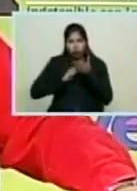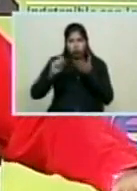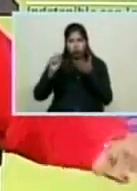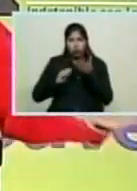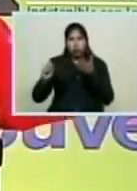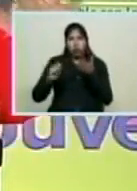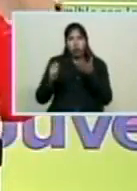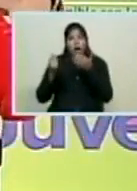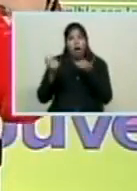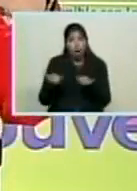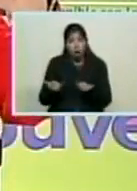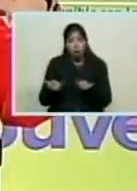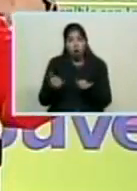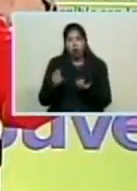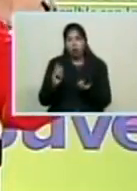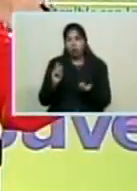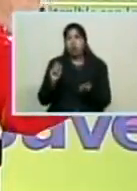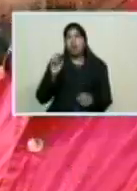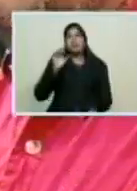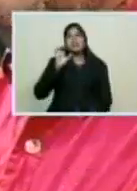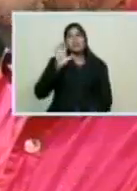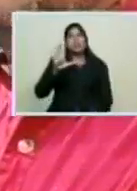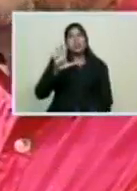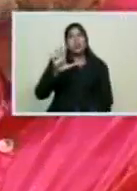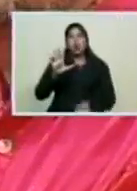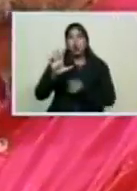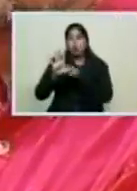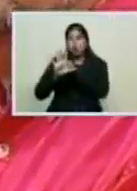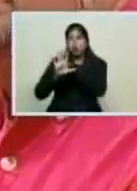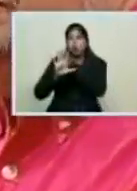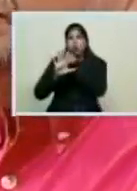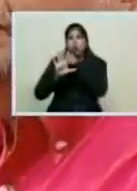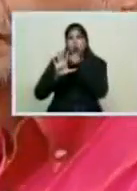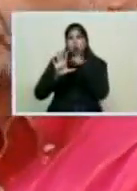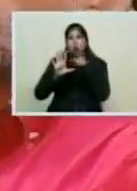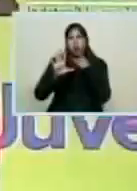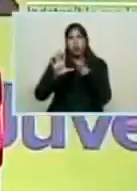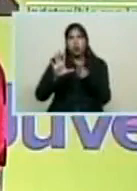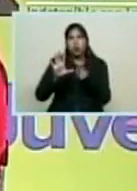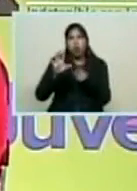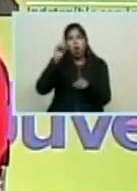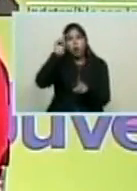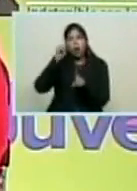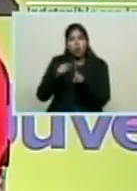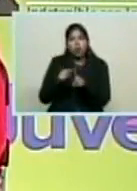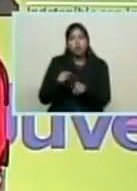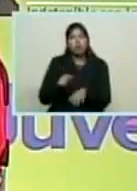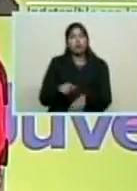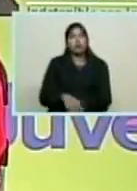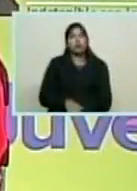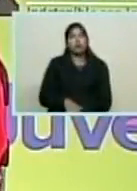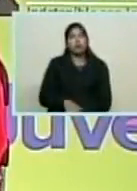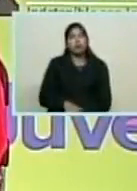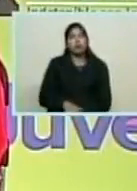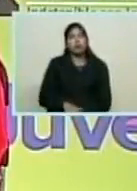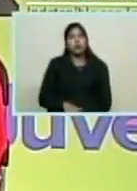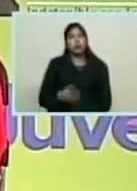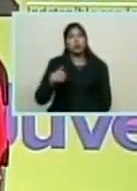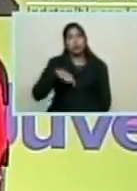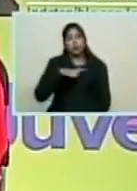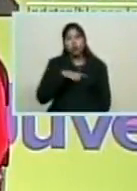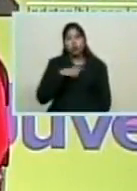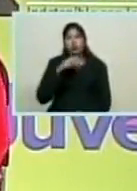Ahora hemos ratificado los 5 objetivos históricos y vamos a construir los